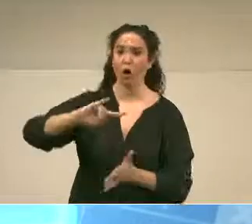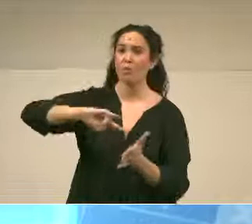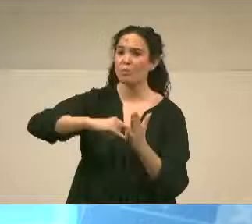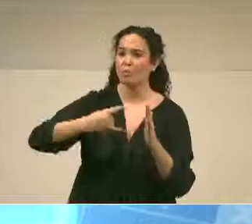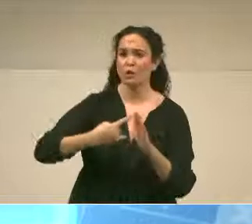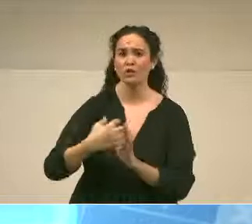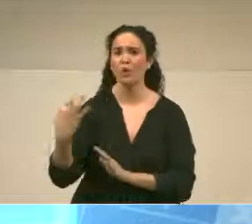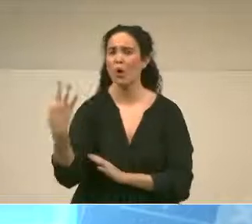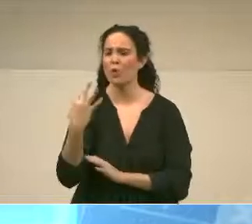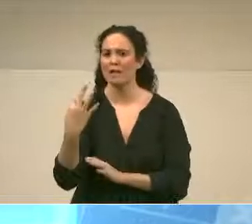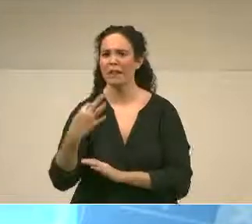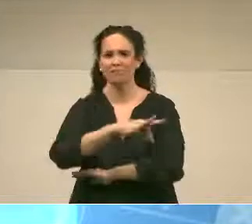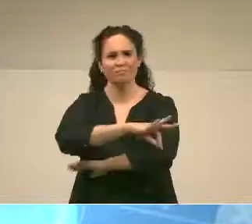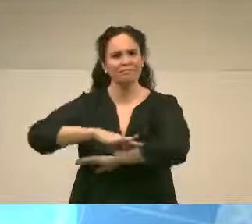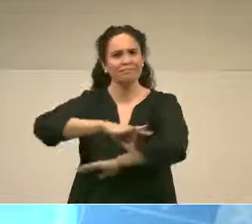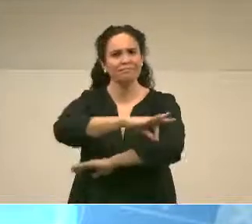que lo definen.